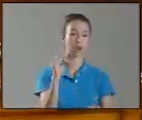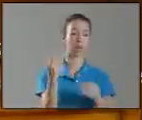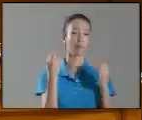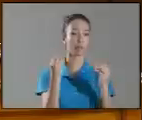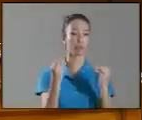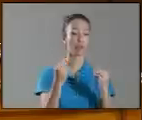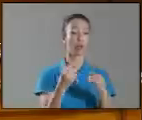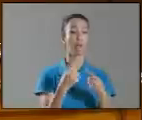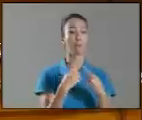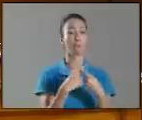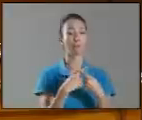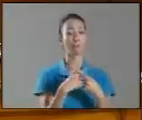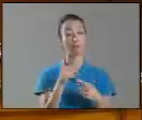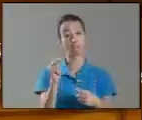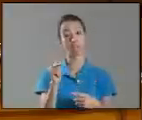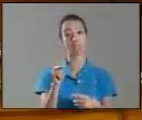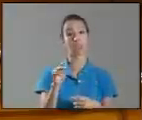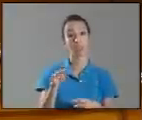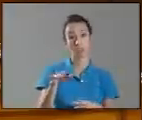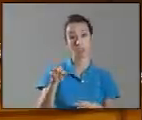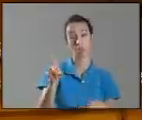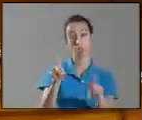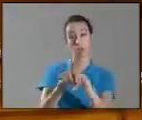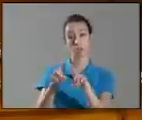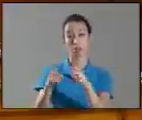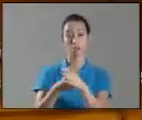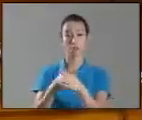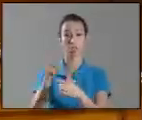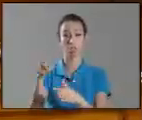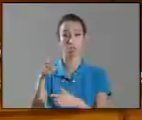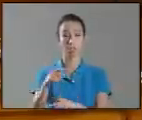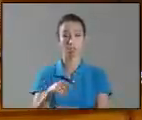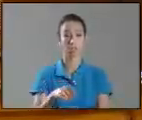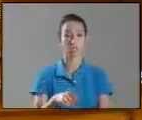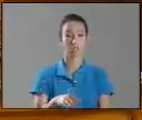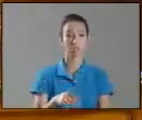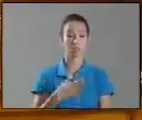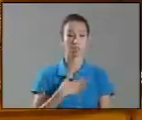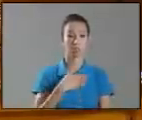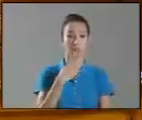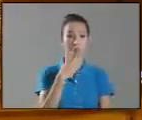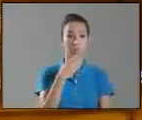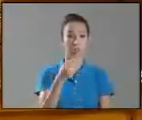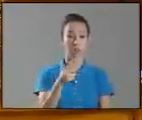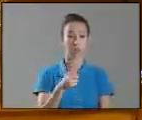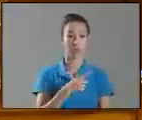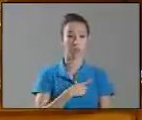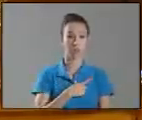Pero cual sea el concepto, que de eso tendríamos que sacar bastante.